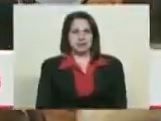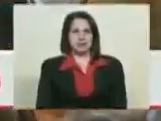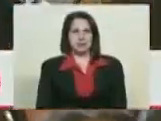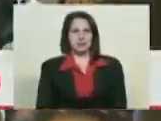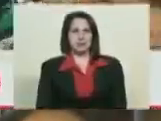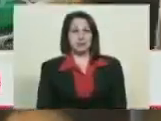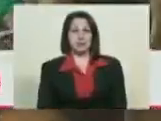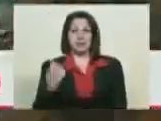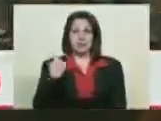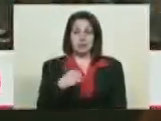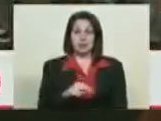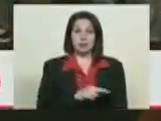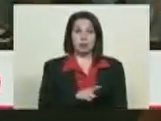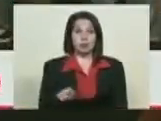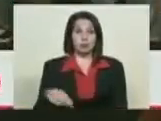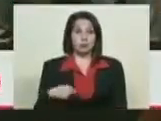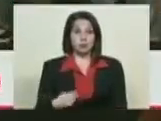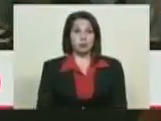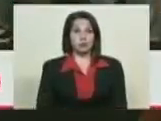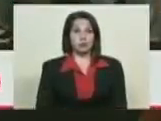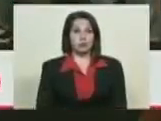Tenemos nosotros